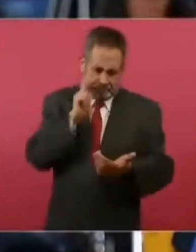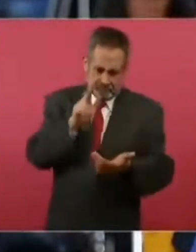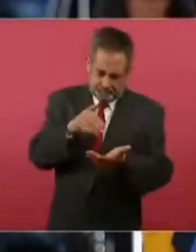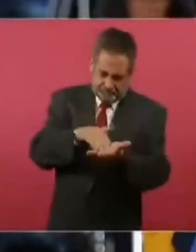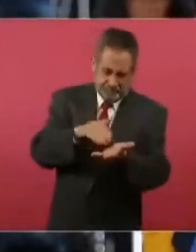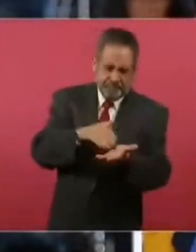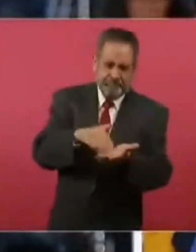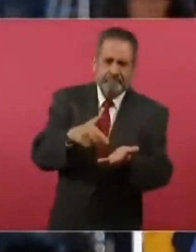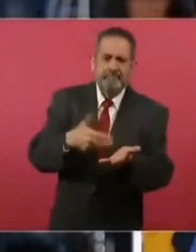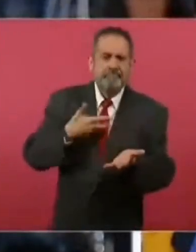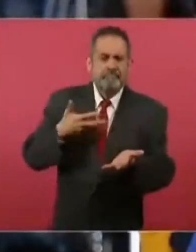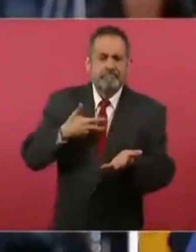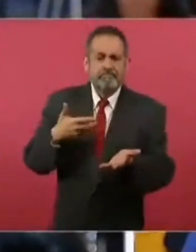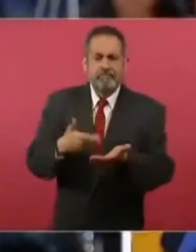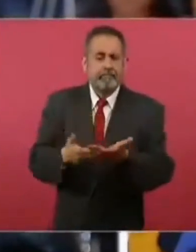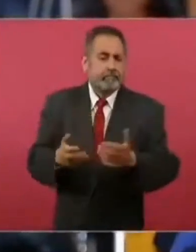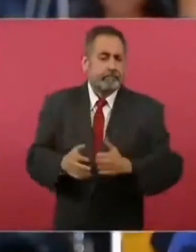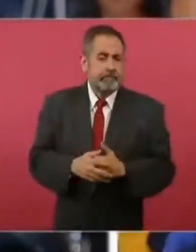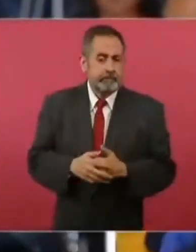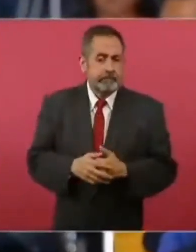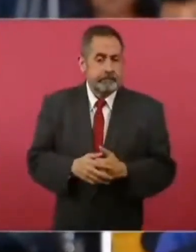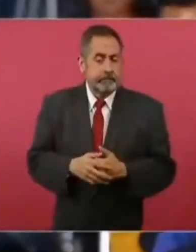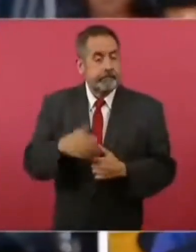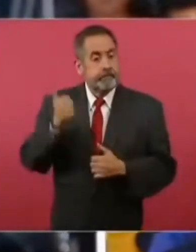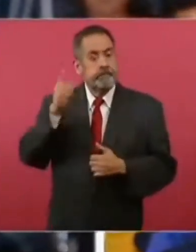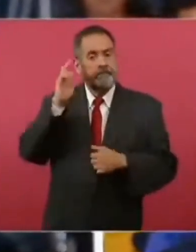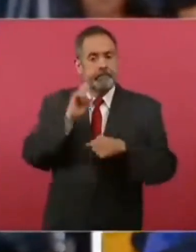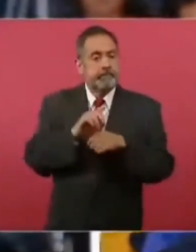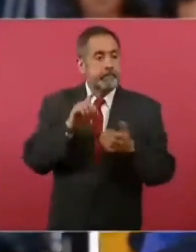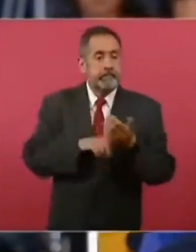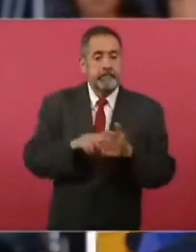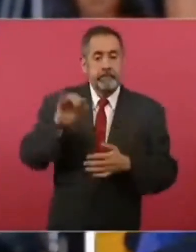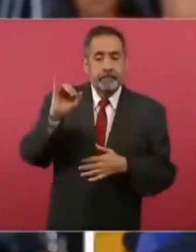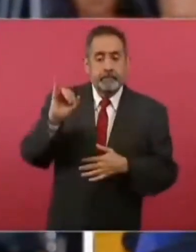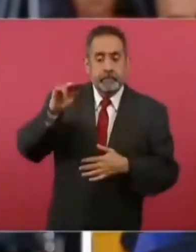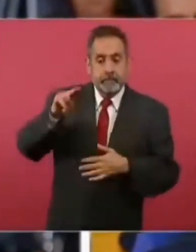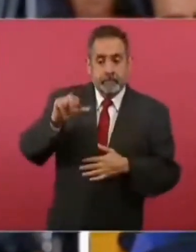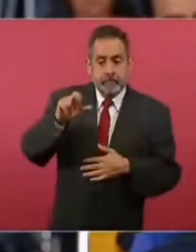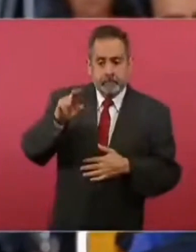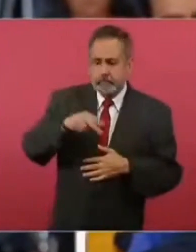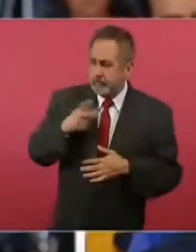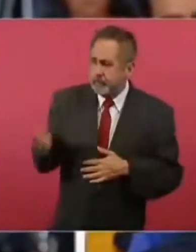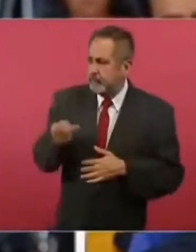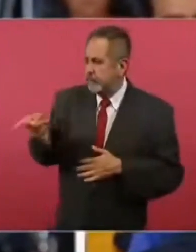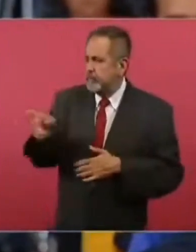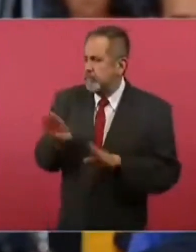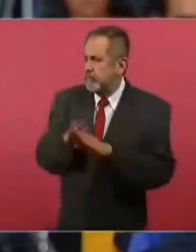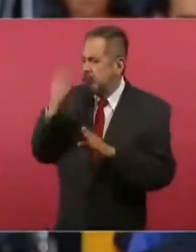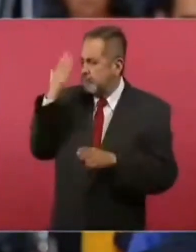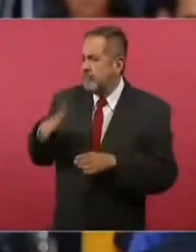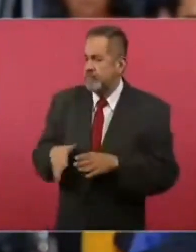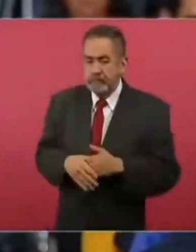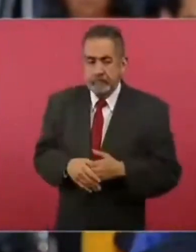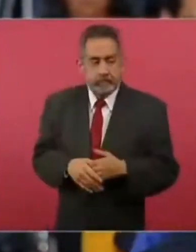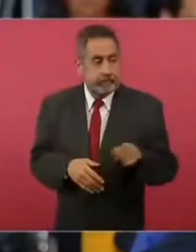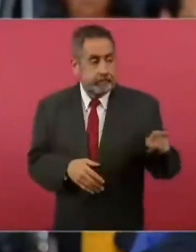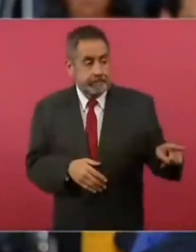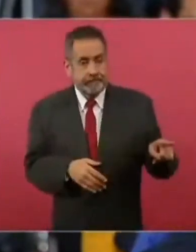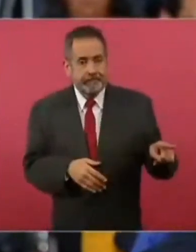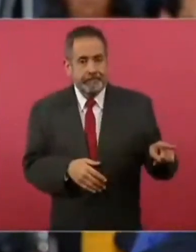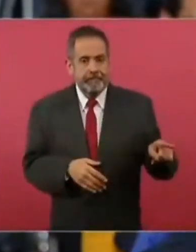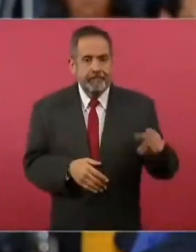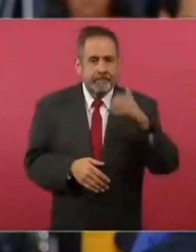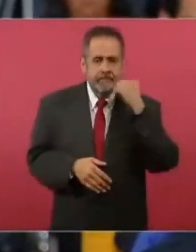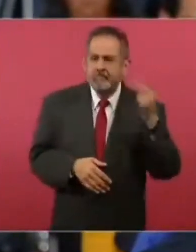ahí. En esa ocasión nos llamó el INAI para revelar nuestras fuentes porque Mexicanos contra la Corrupción e